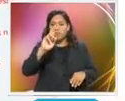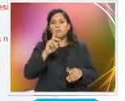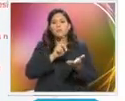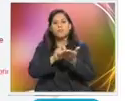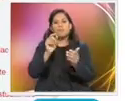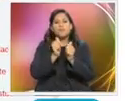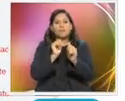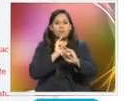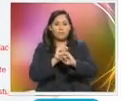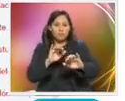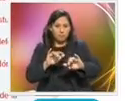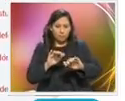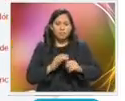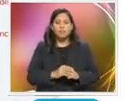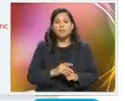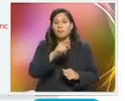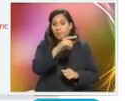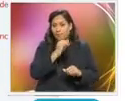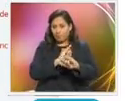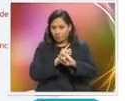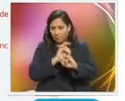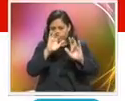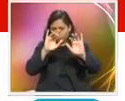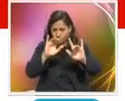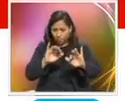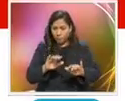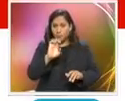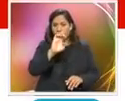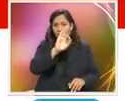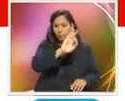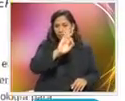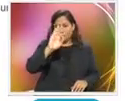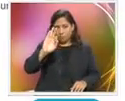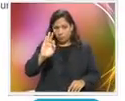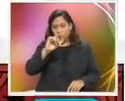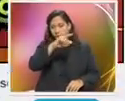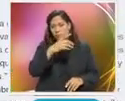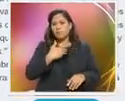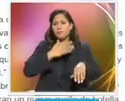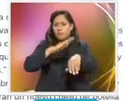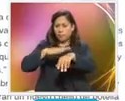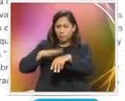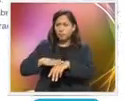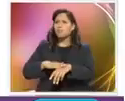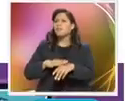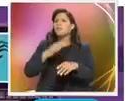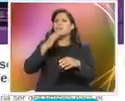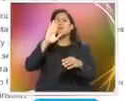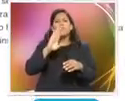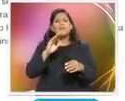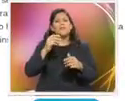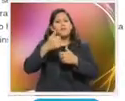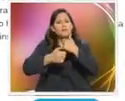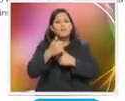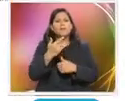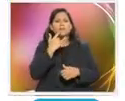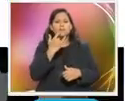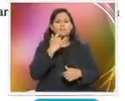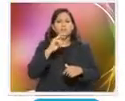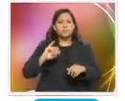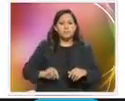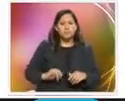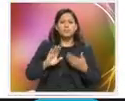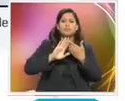digitales. Muy bien. El sitio que estamos viendo es justo el sitio de la EFF. Hay campañas interesantes que tienen que ver con esta